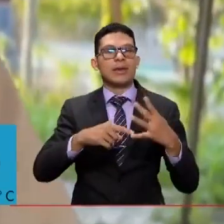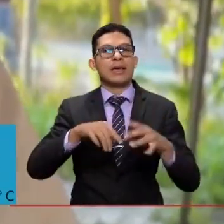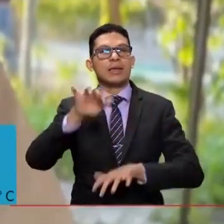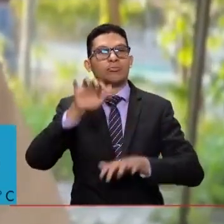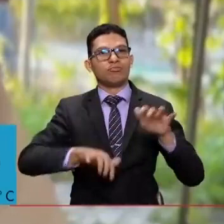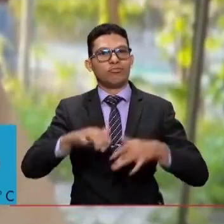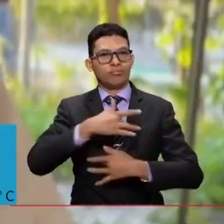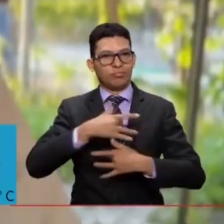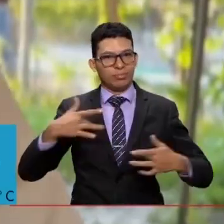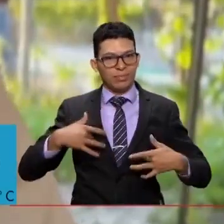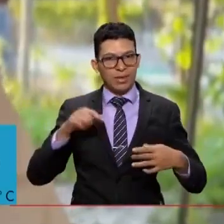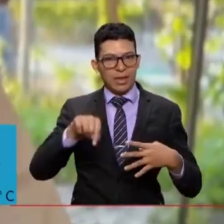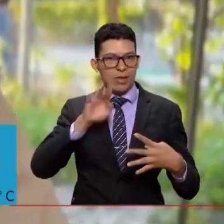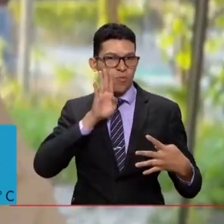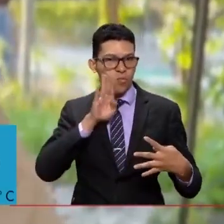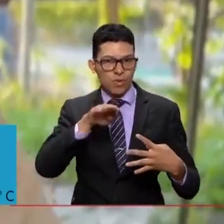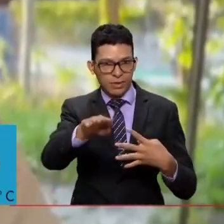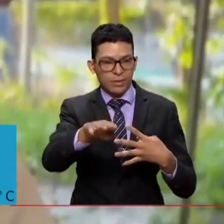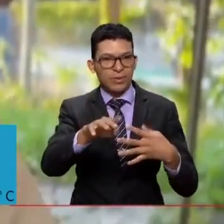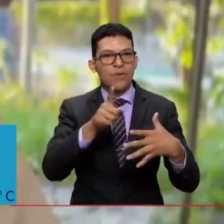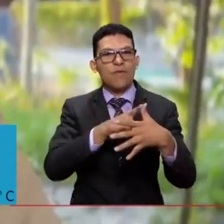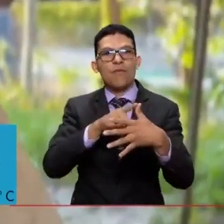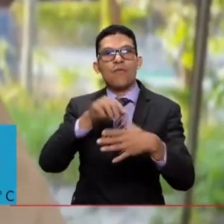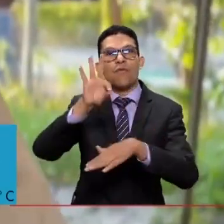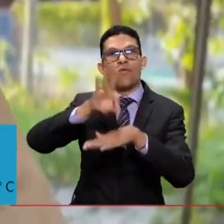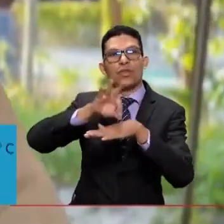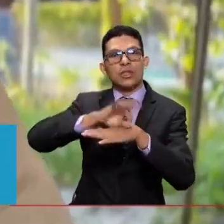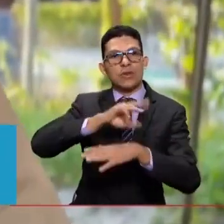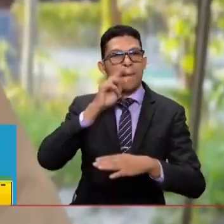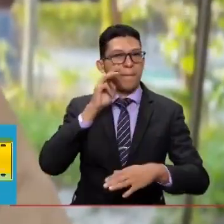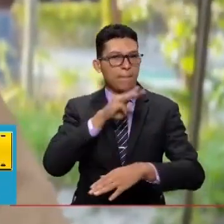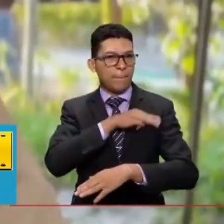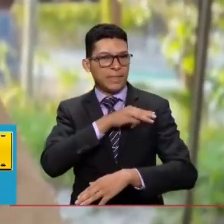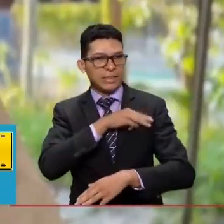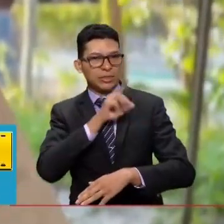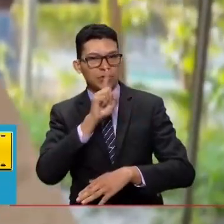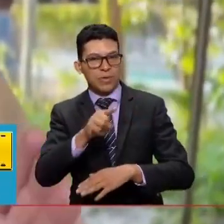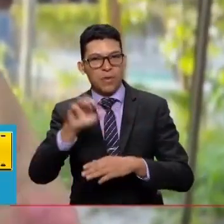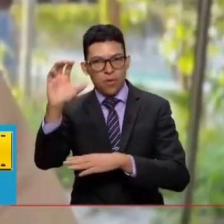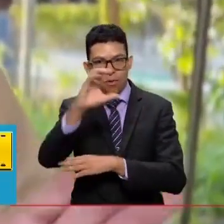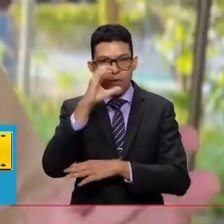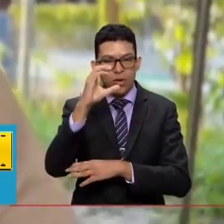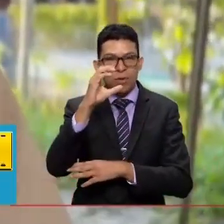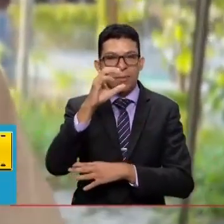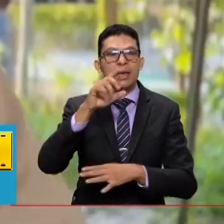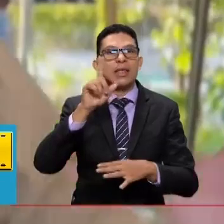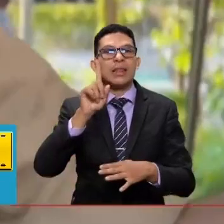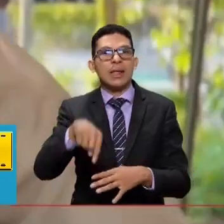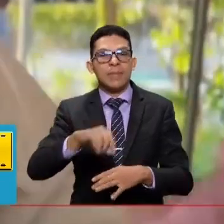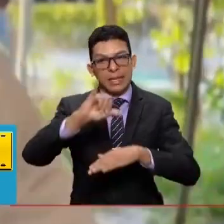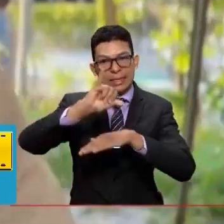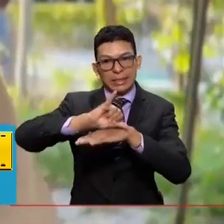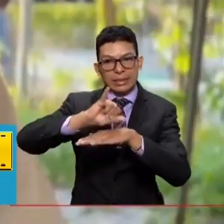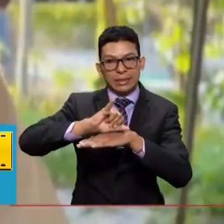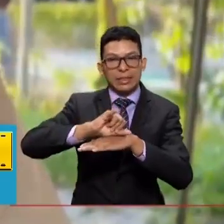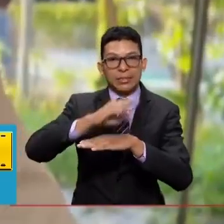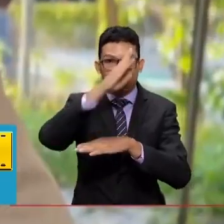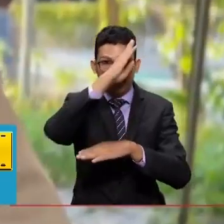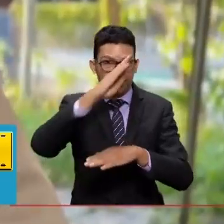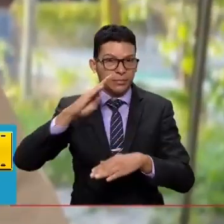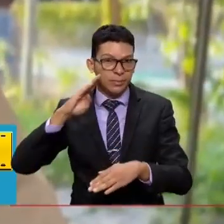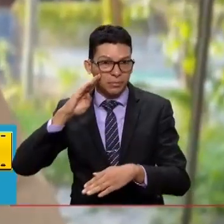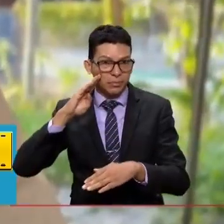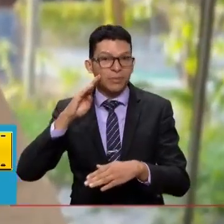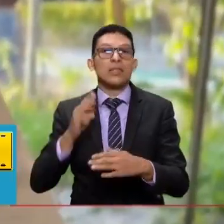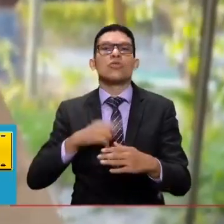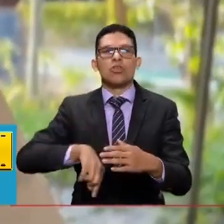Especial de Buenaventura, Fundación Misión País, Instituto para Ciegos y Sordos, en donde hemos logrado apoyar en más